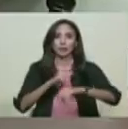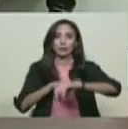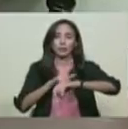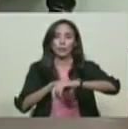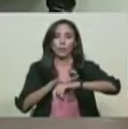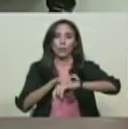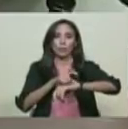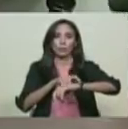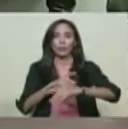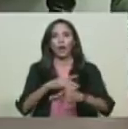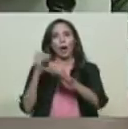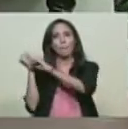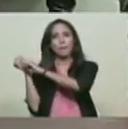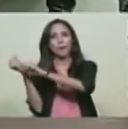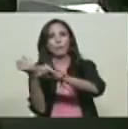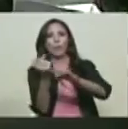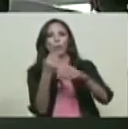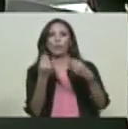¿Cómo va el béisbol?